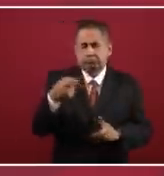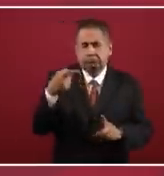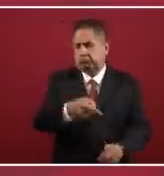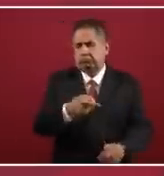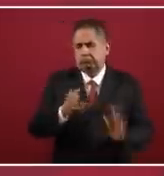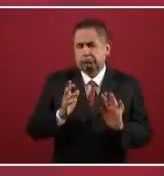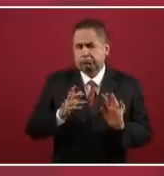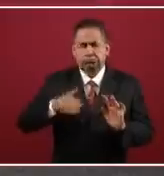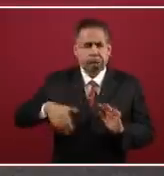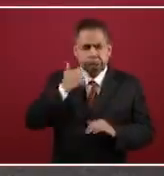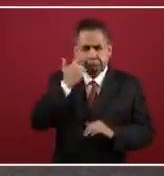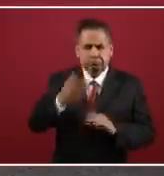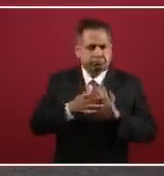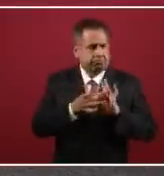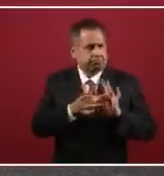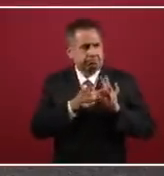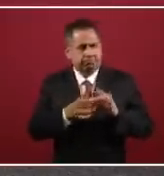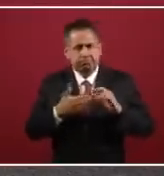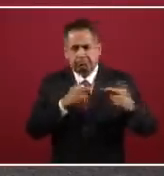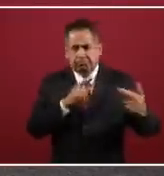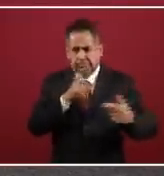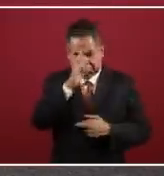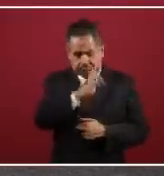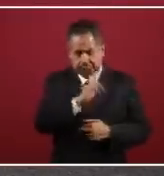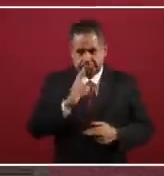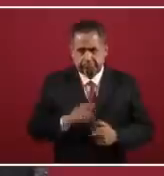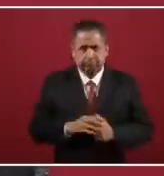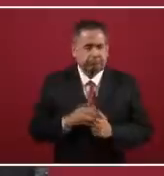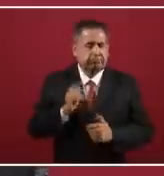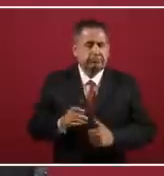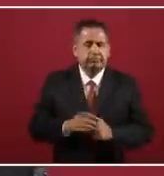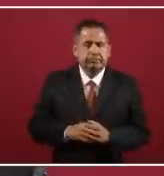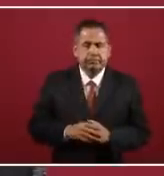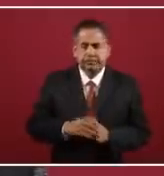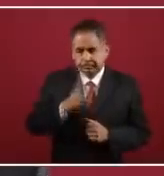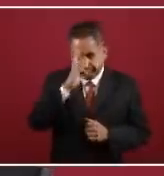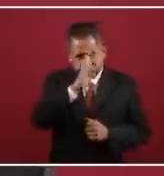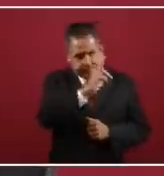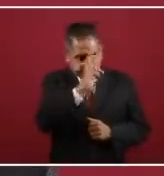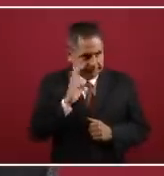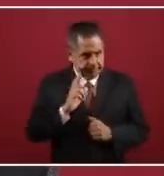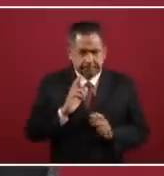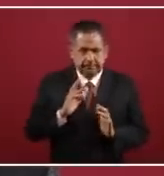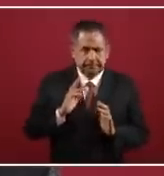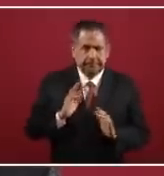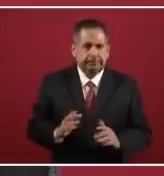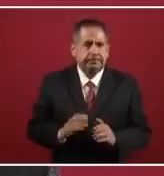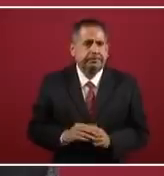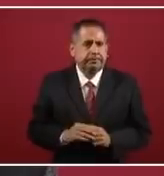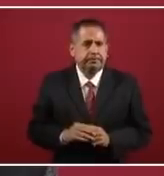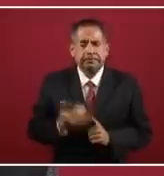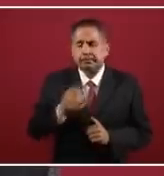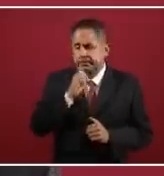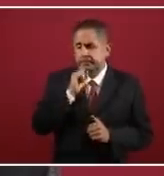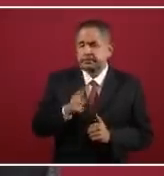buscamos nosotros en la relación, que haya respeto mutuo y que